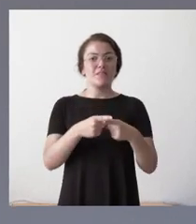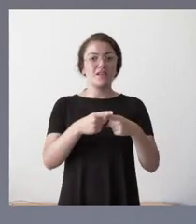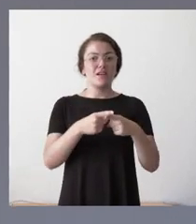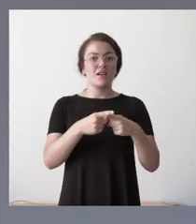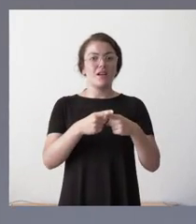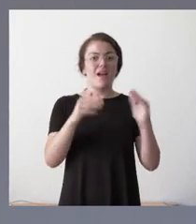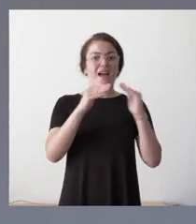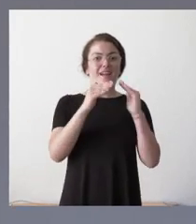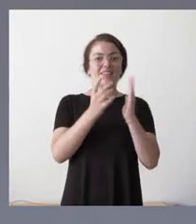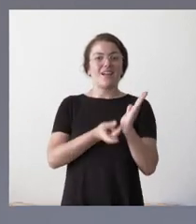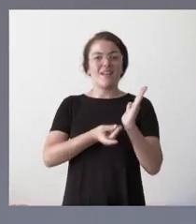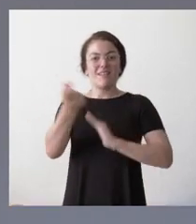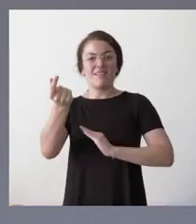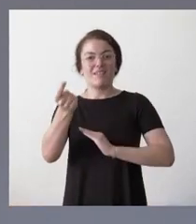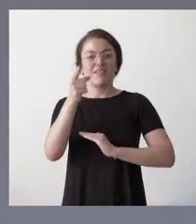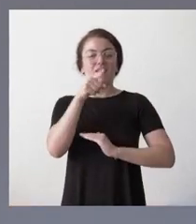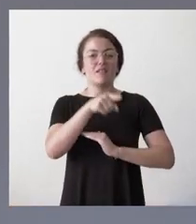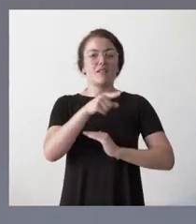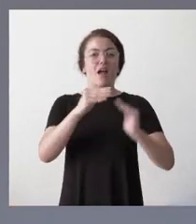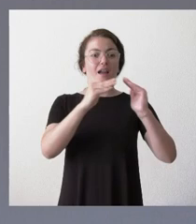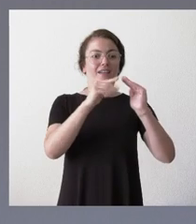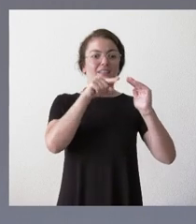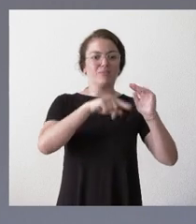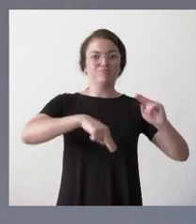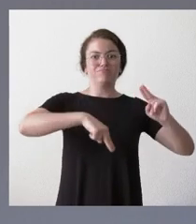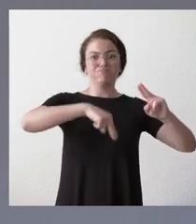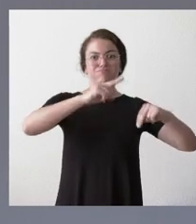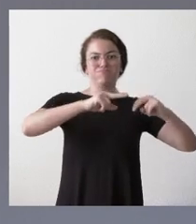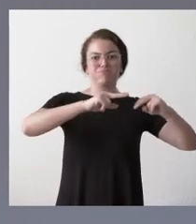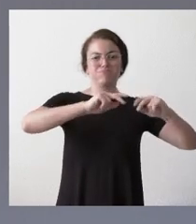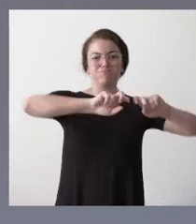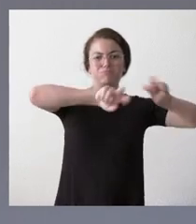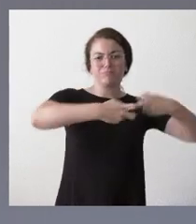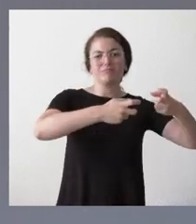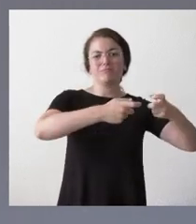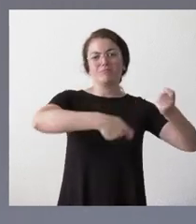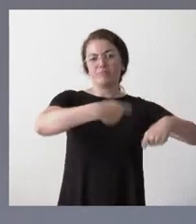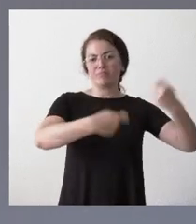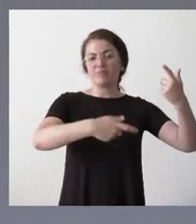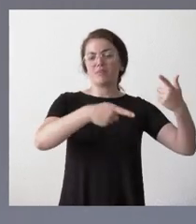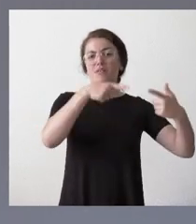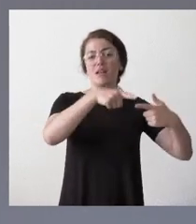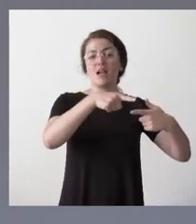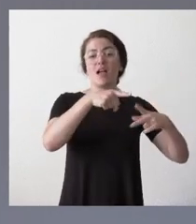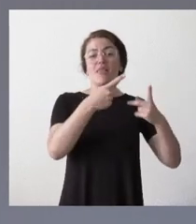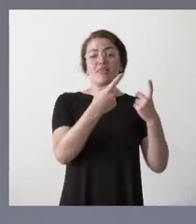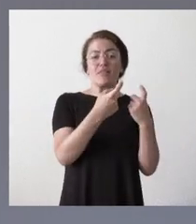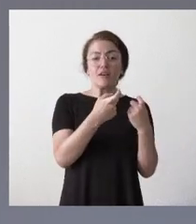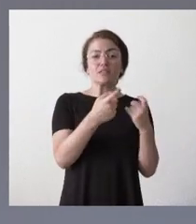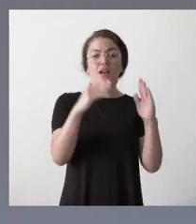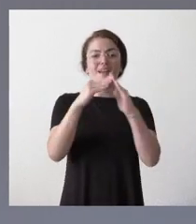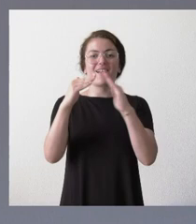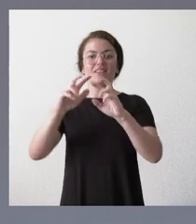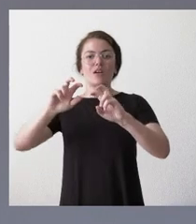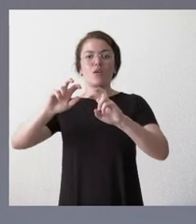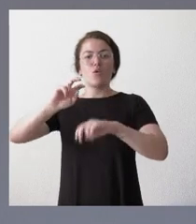desalojadas y que su vivienda quedó destruida por proporcionarles un recurso habitacional de